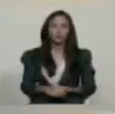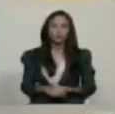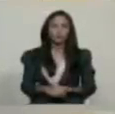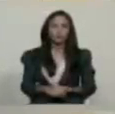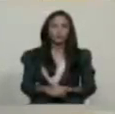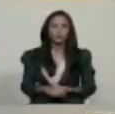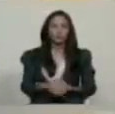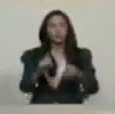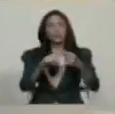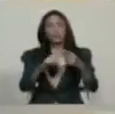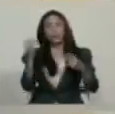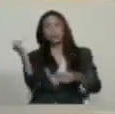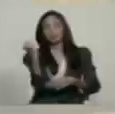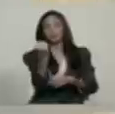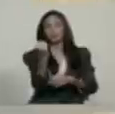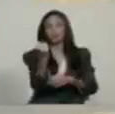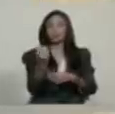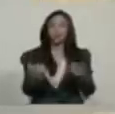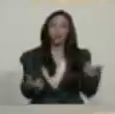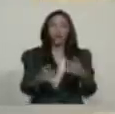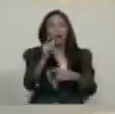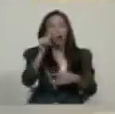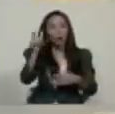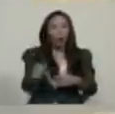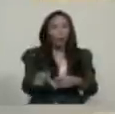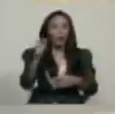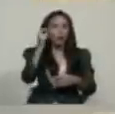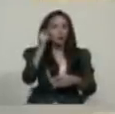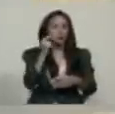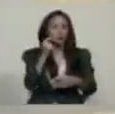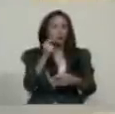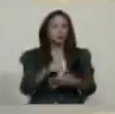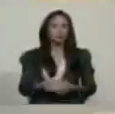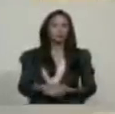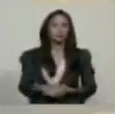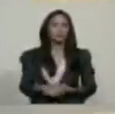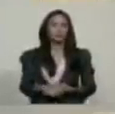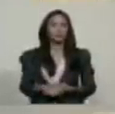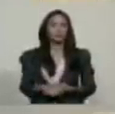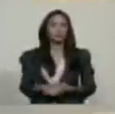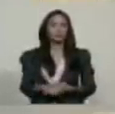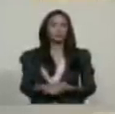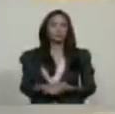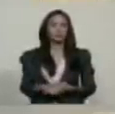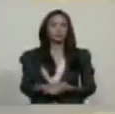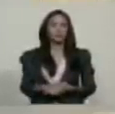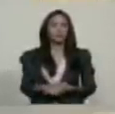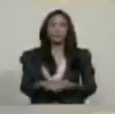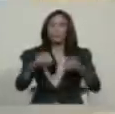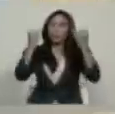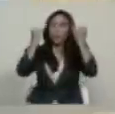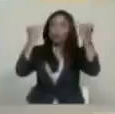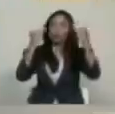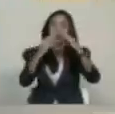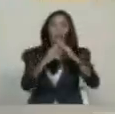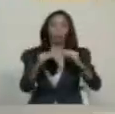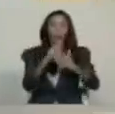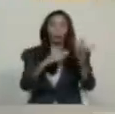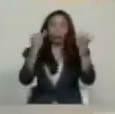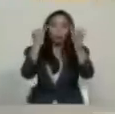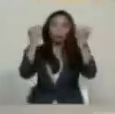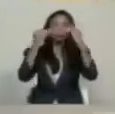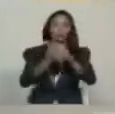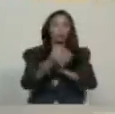y asesinaron a nuestro gran mariscal de Ayacucho, pero sus ideas viven en nosotros. Viven hoy más que nunca las